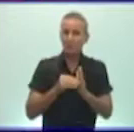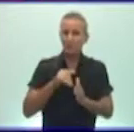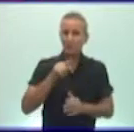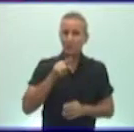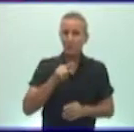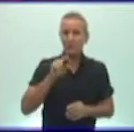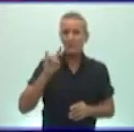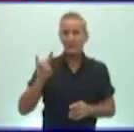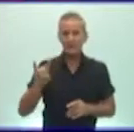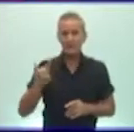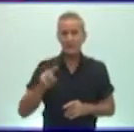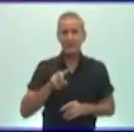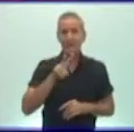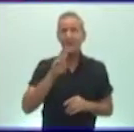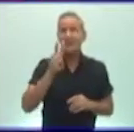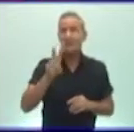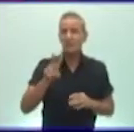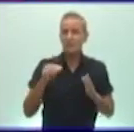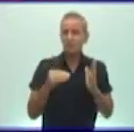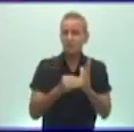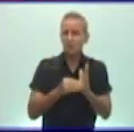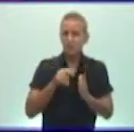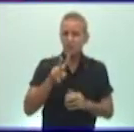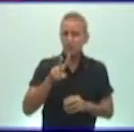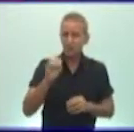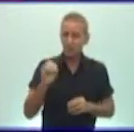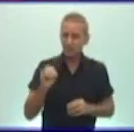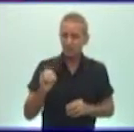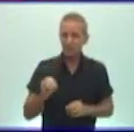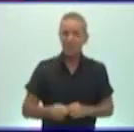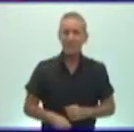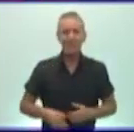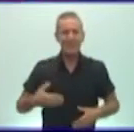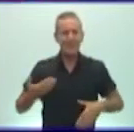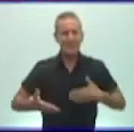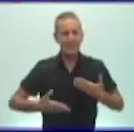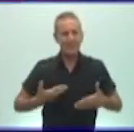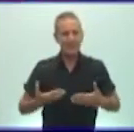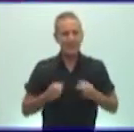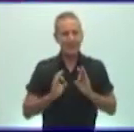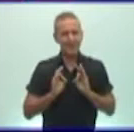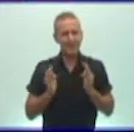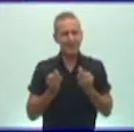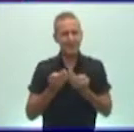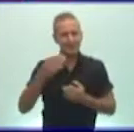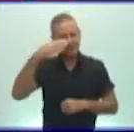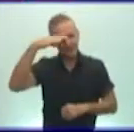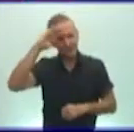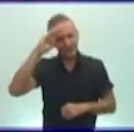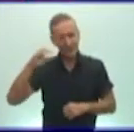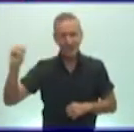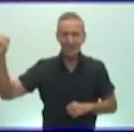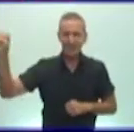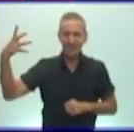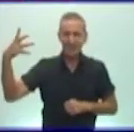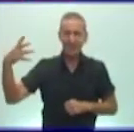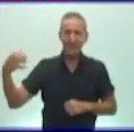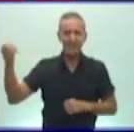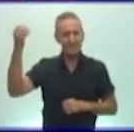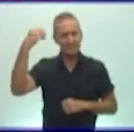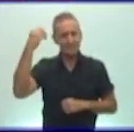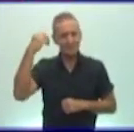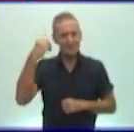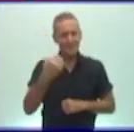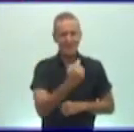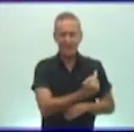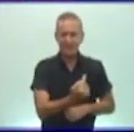2019-2020, donde una vez más reinará la alegría en la familia cubana y la luz del saber iluminará cada